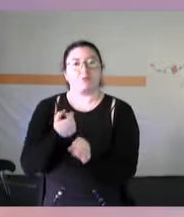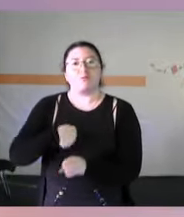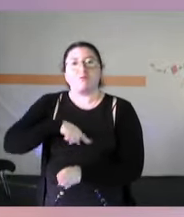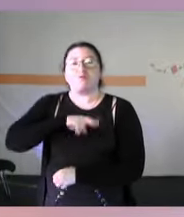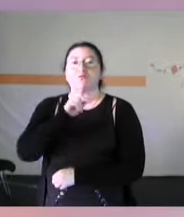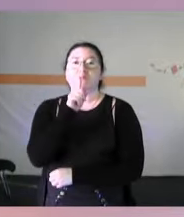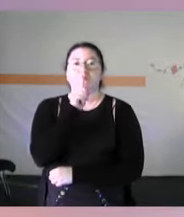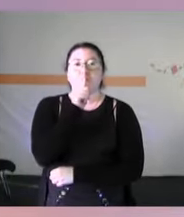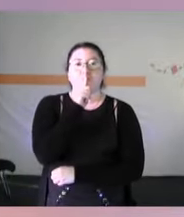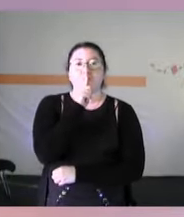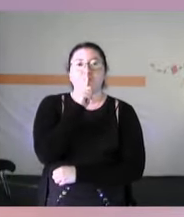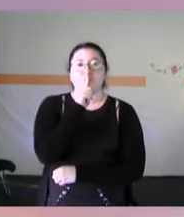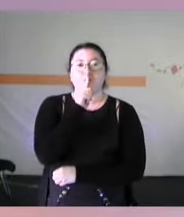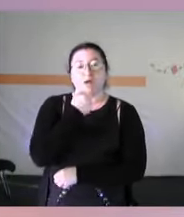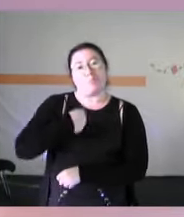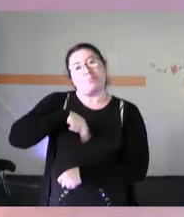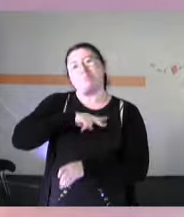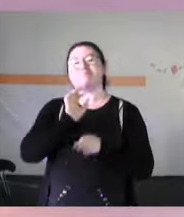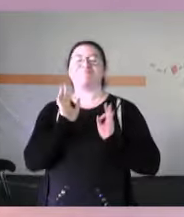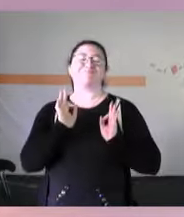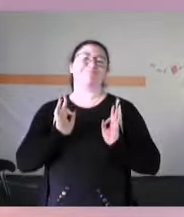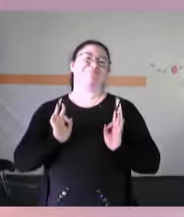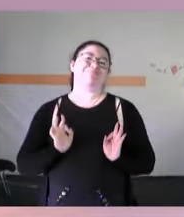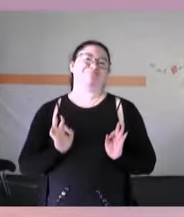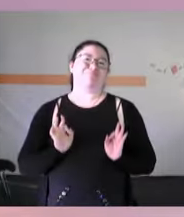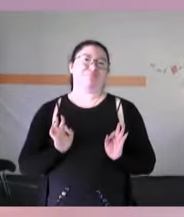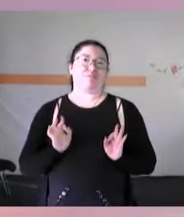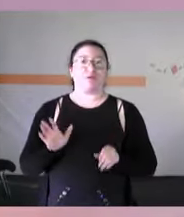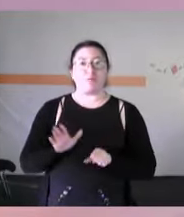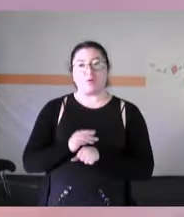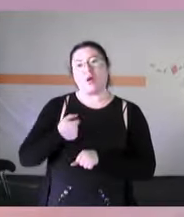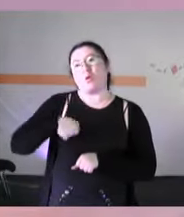menos cosas horribles nos van a pasar, porque